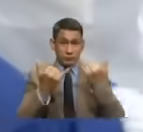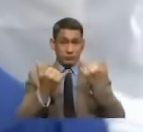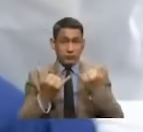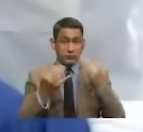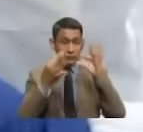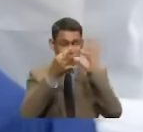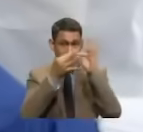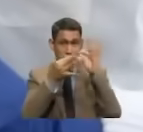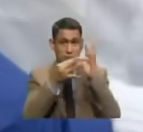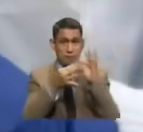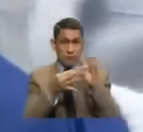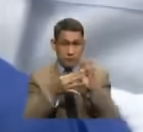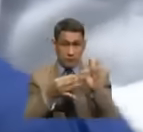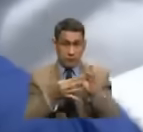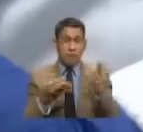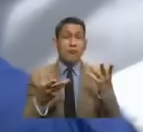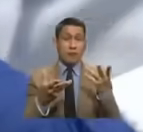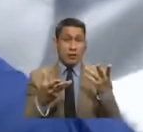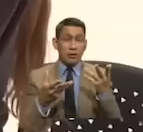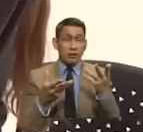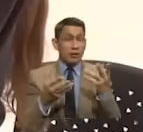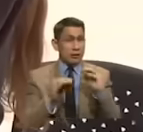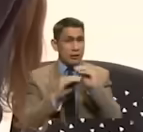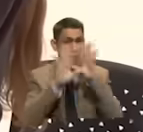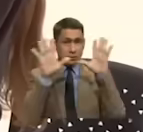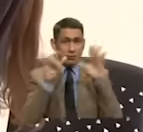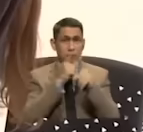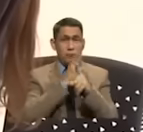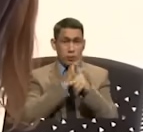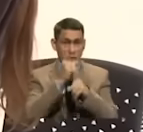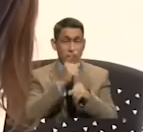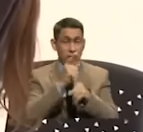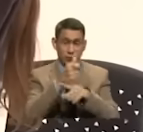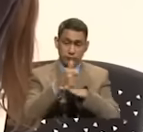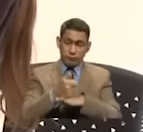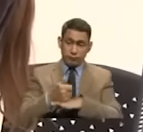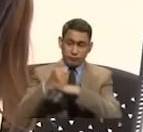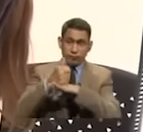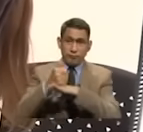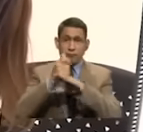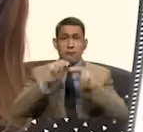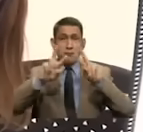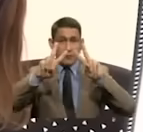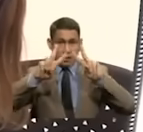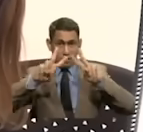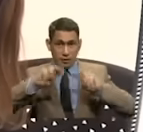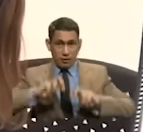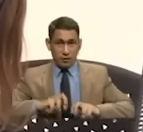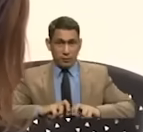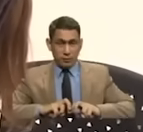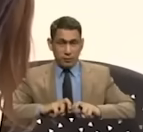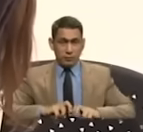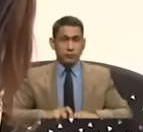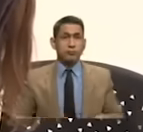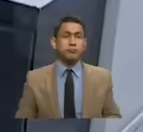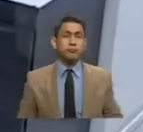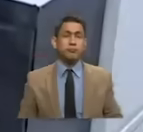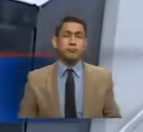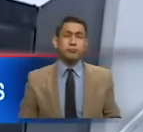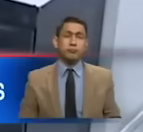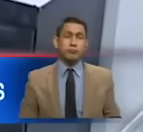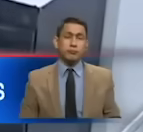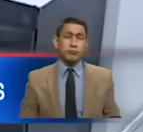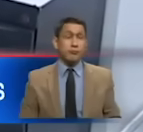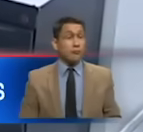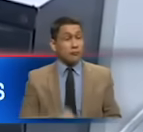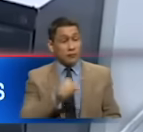y aspectos de los sellos de seguridad. Es por esto que realizaron un análisis al producto, cuyo resultado indicaron que no contiene levonorgestrel,